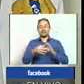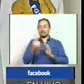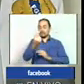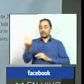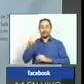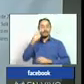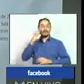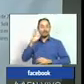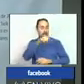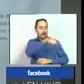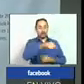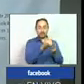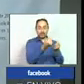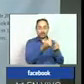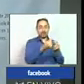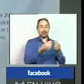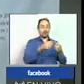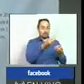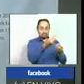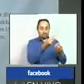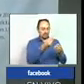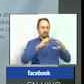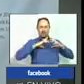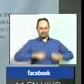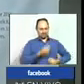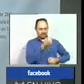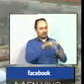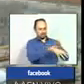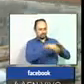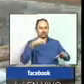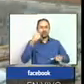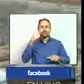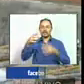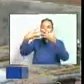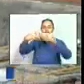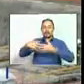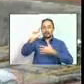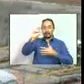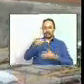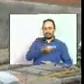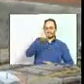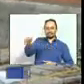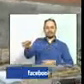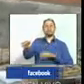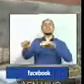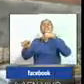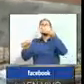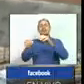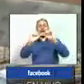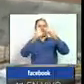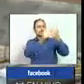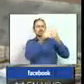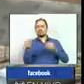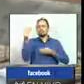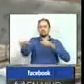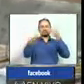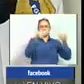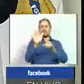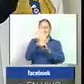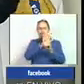los acusados movieron el dinero proveniente del erario público hacia la empresa italiana y luego a distintas sociedades de